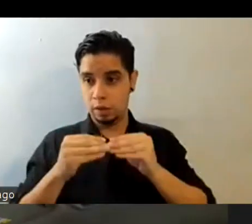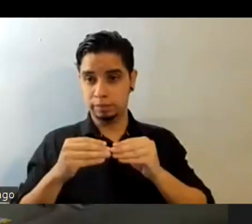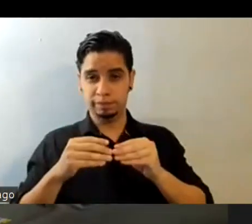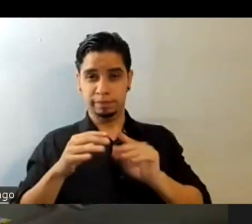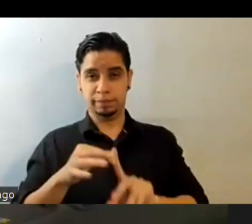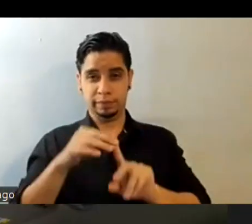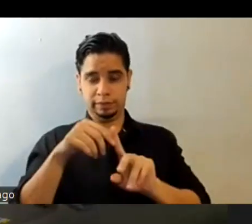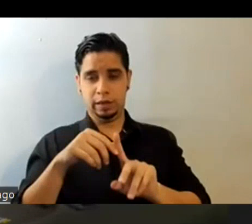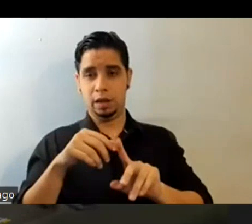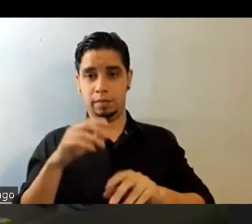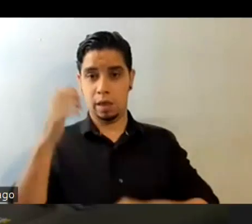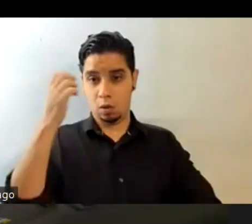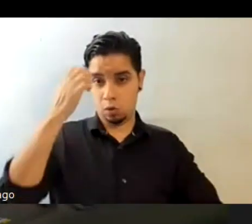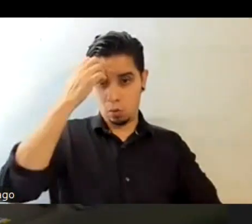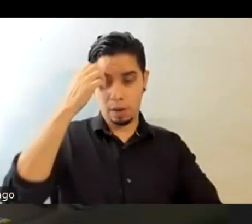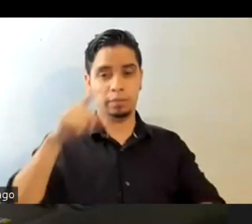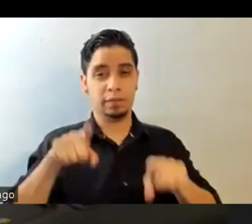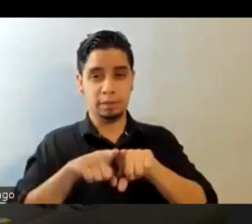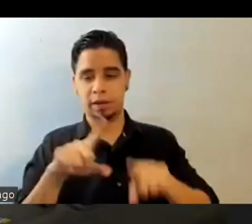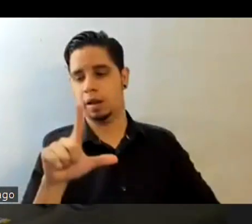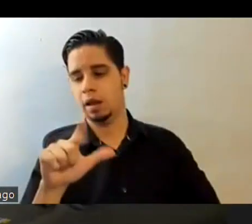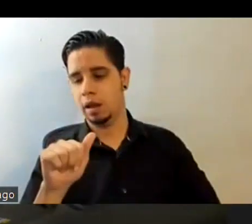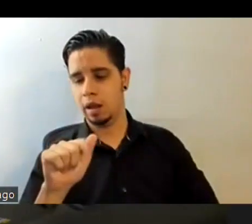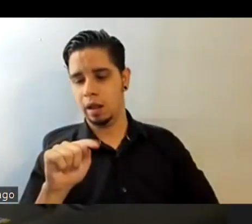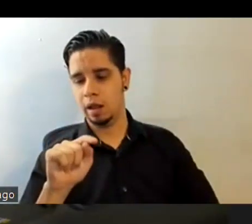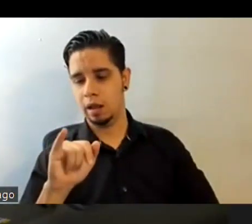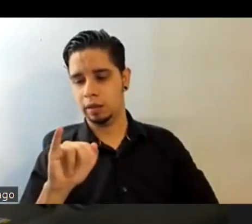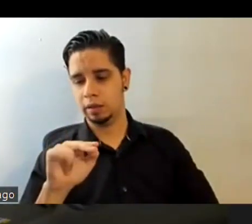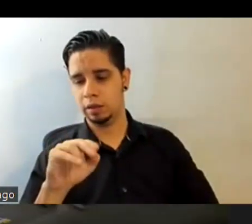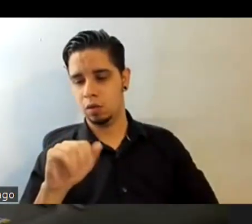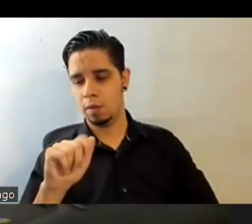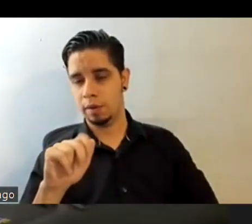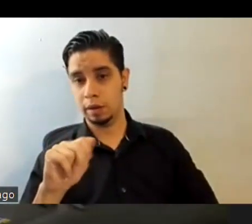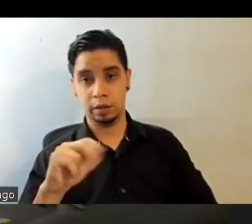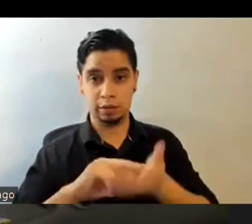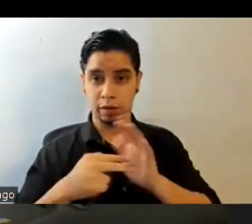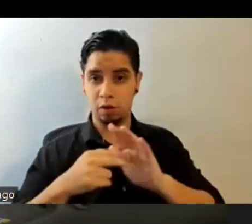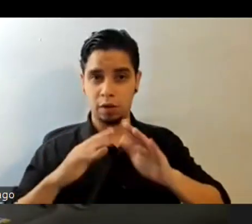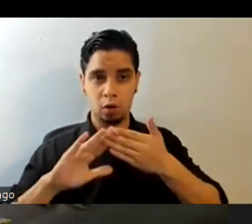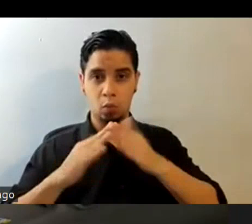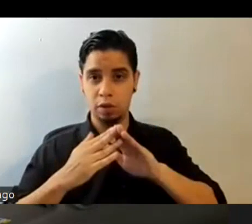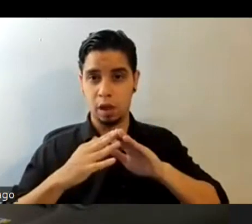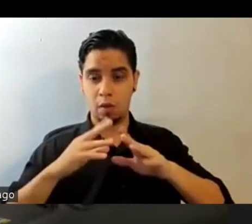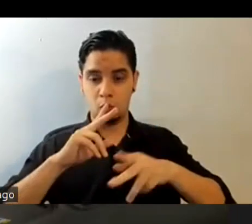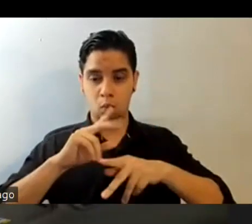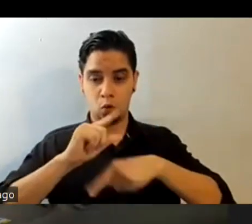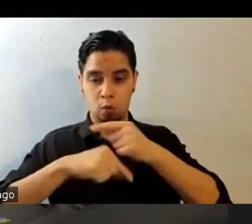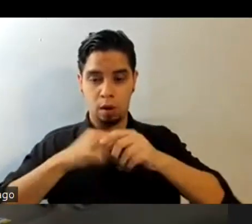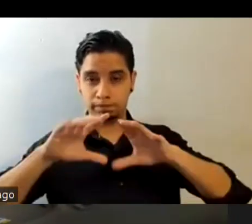también latinoamericanos. Y entonces de momento era como una comunidad global, estábamos todos en eso.